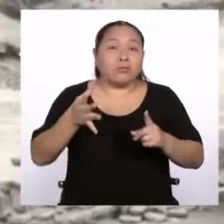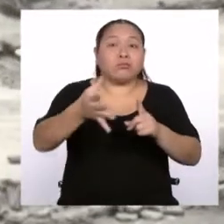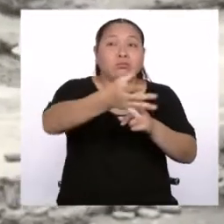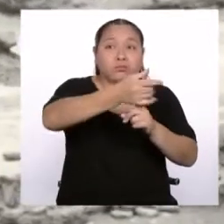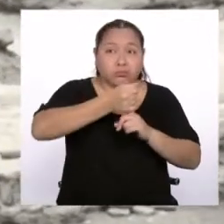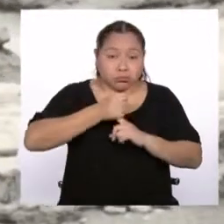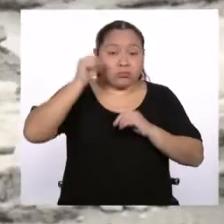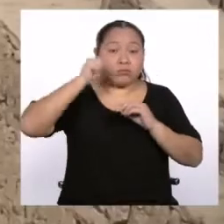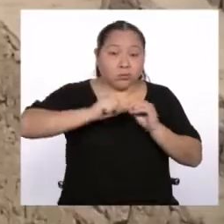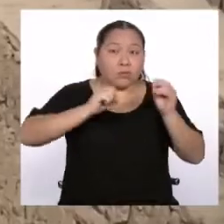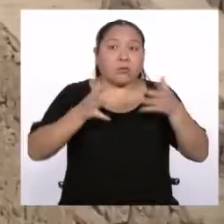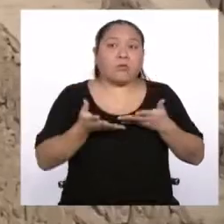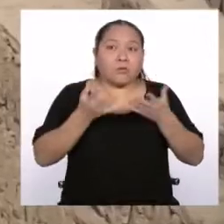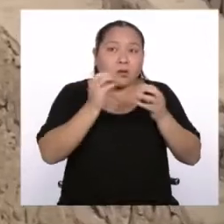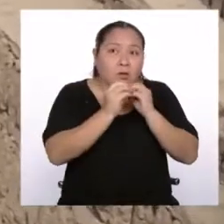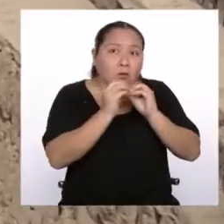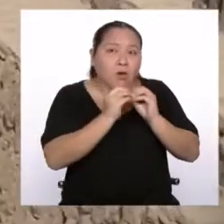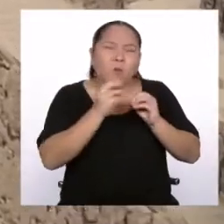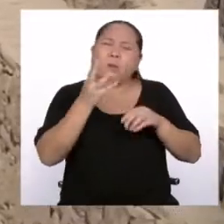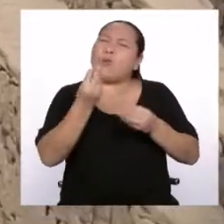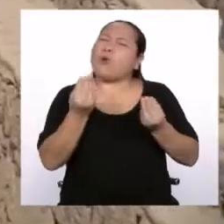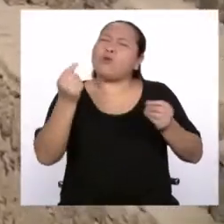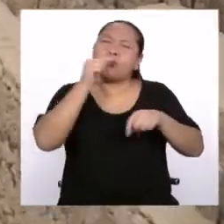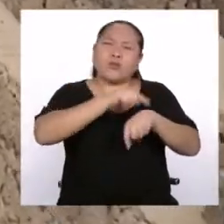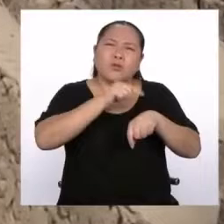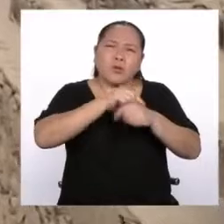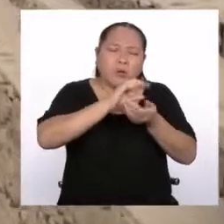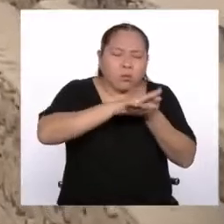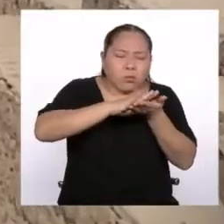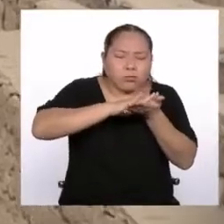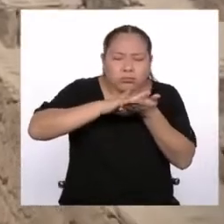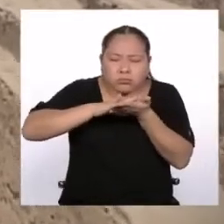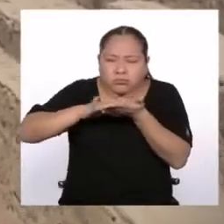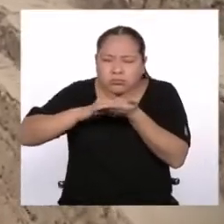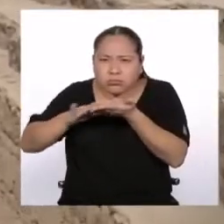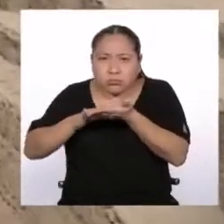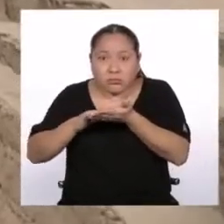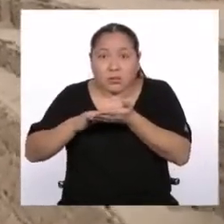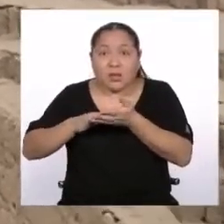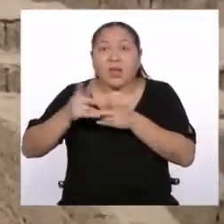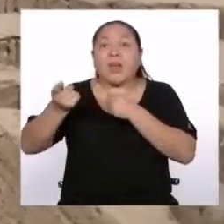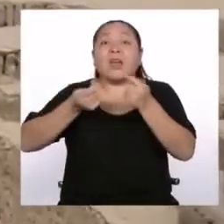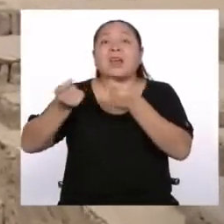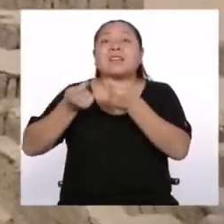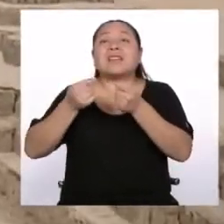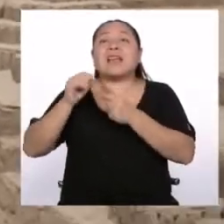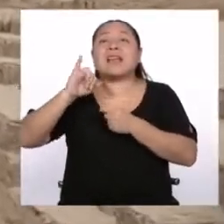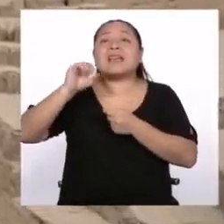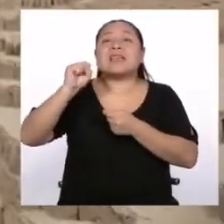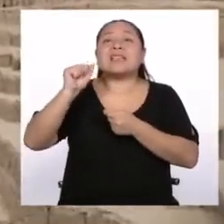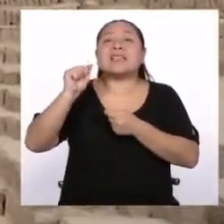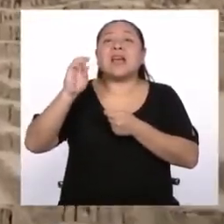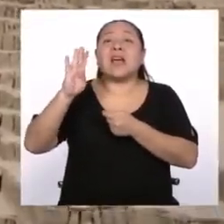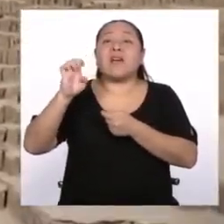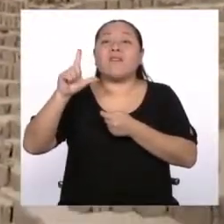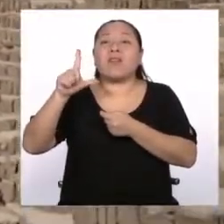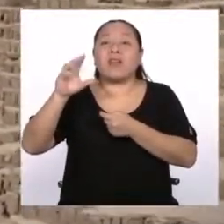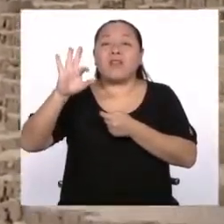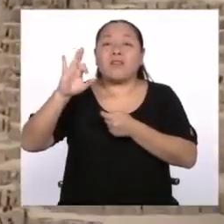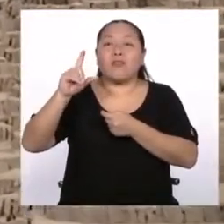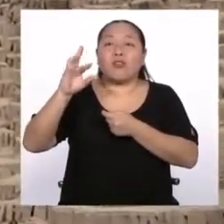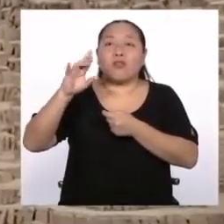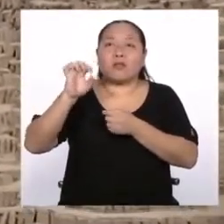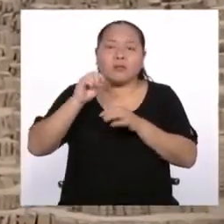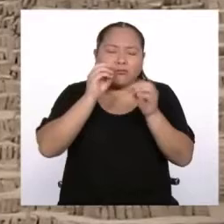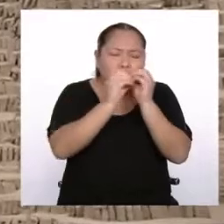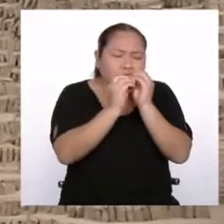a lo largo de muchísimo tiempo, con la conducción de Isabel Flores, eso se ha ido manteniendo y es estupenda esa